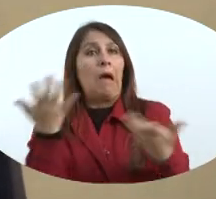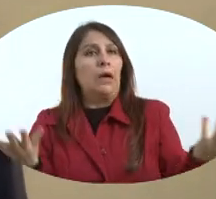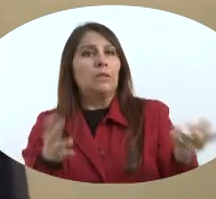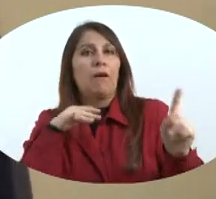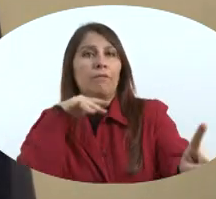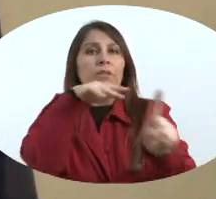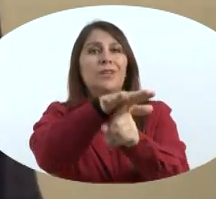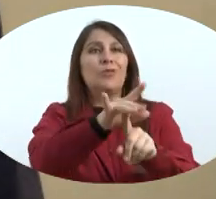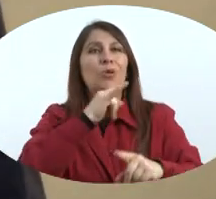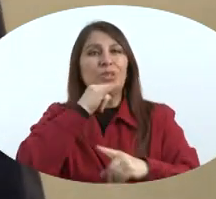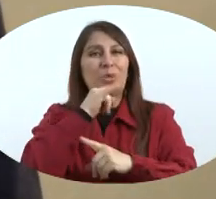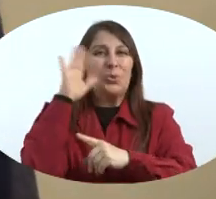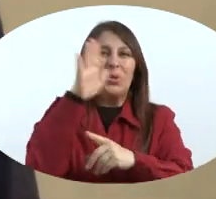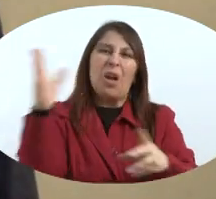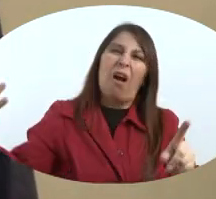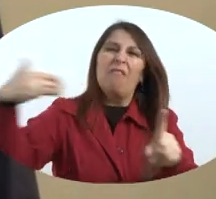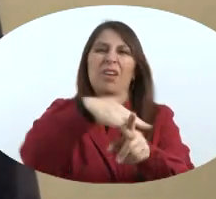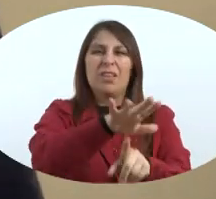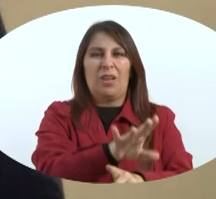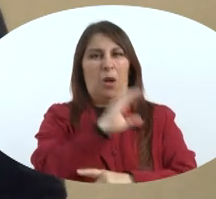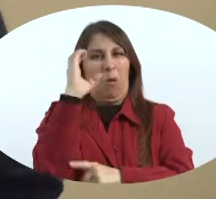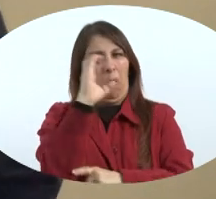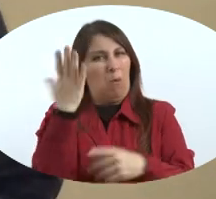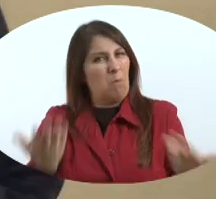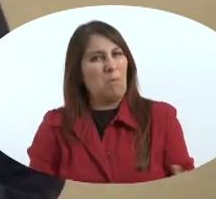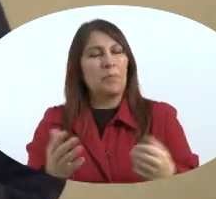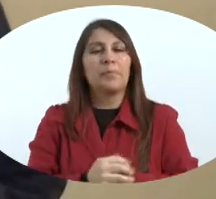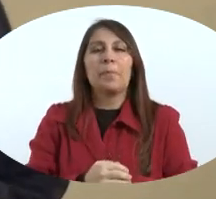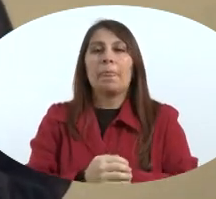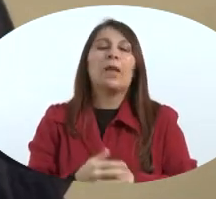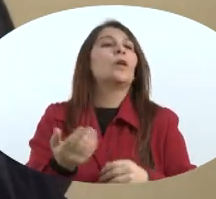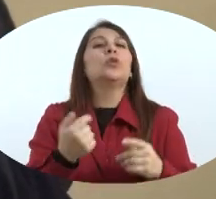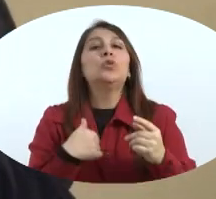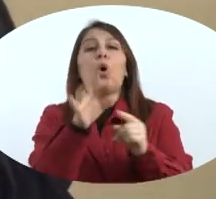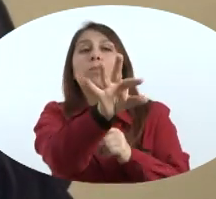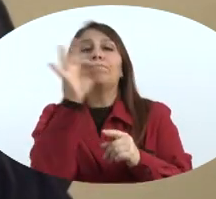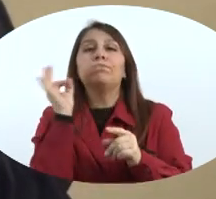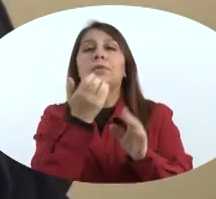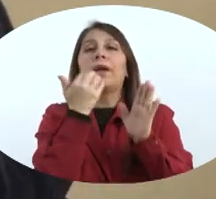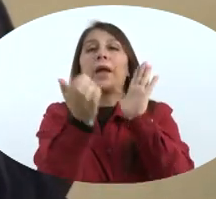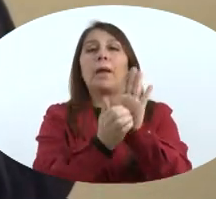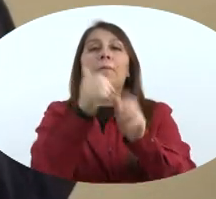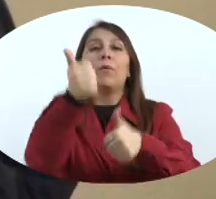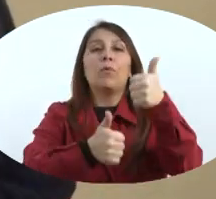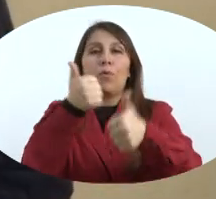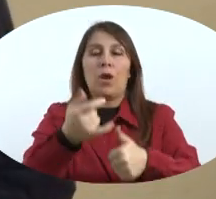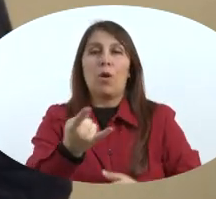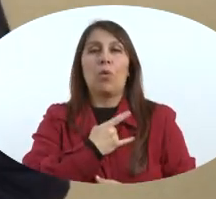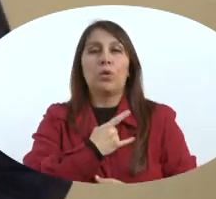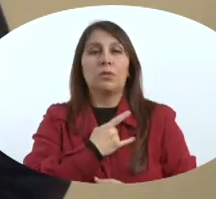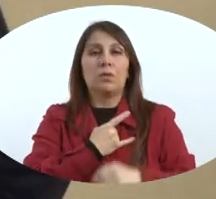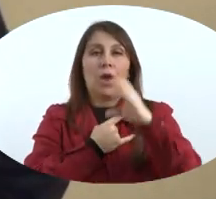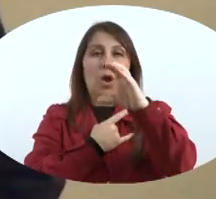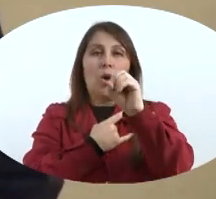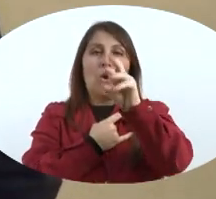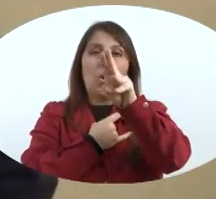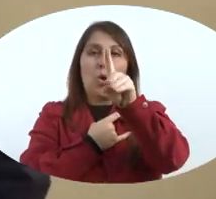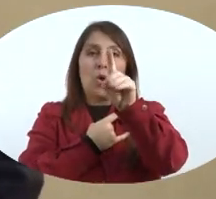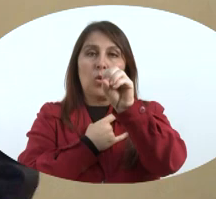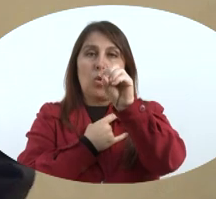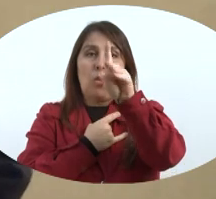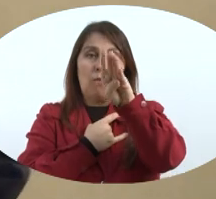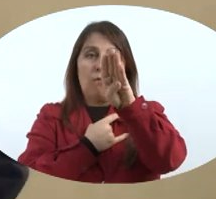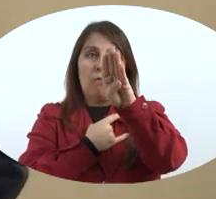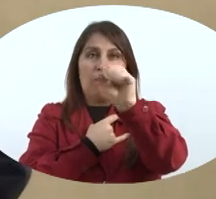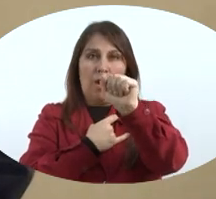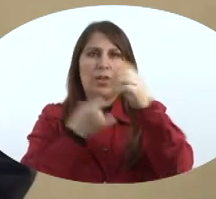el tema de eeuu a nuestro país yo tomaré un ejemplo que es el ejemplo de de la universidad de córdoba en argentina en